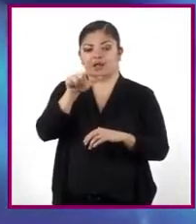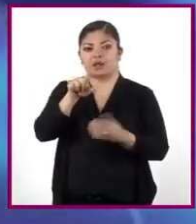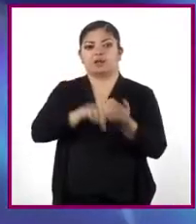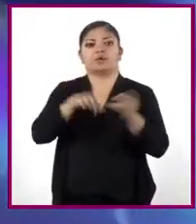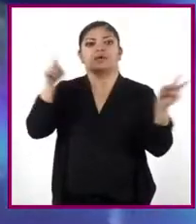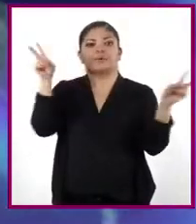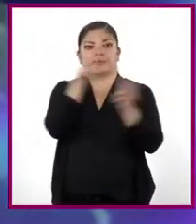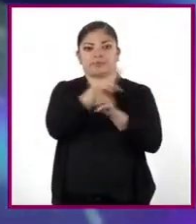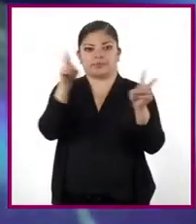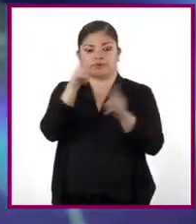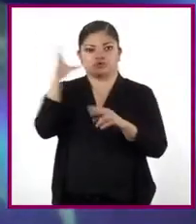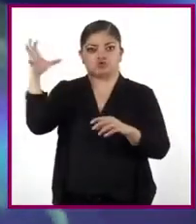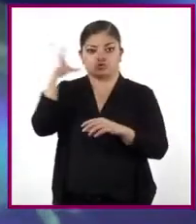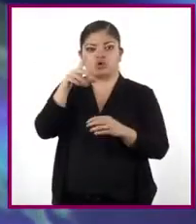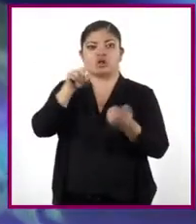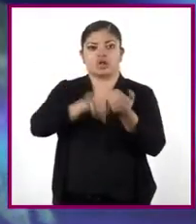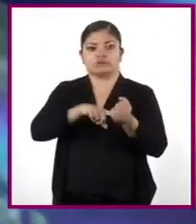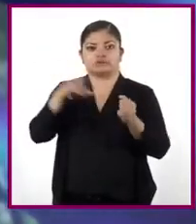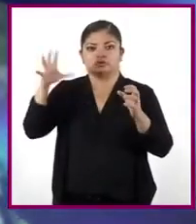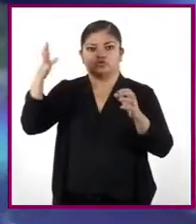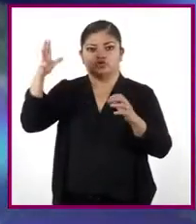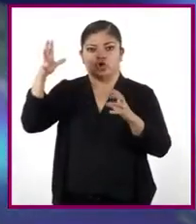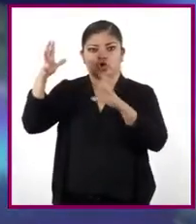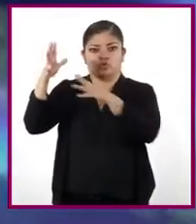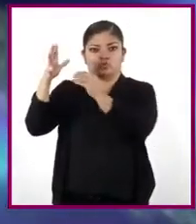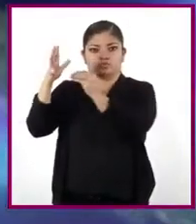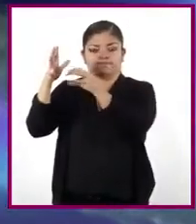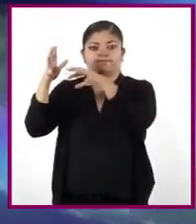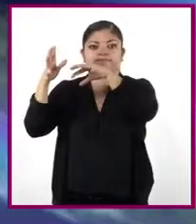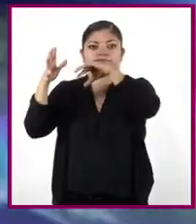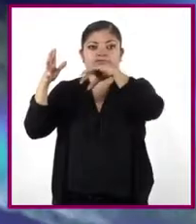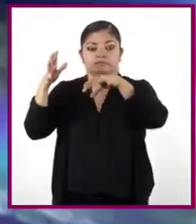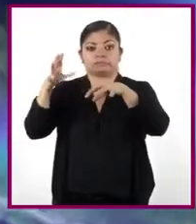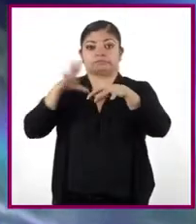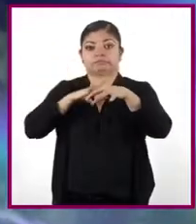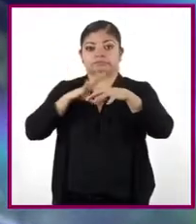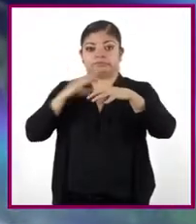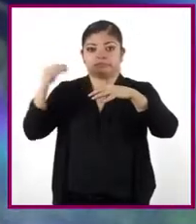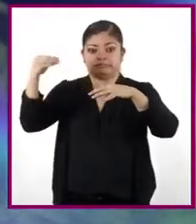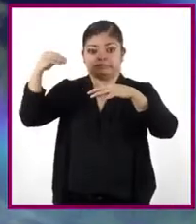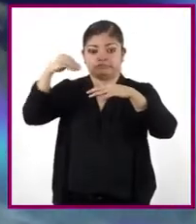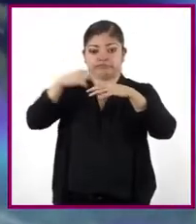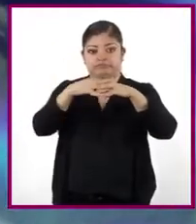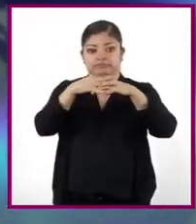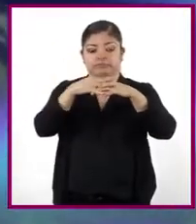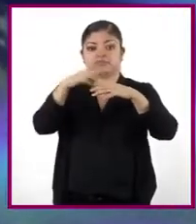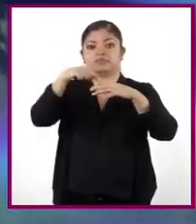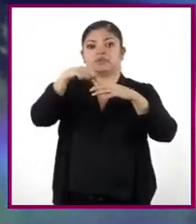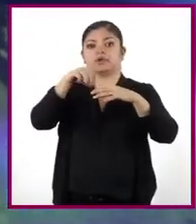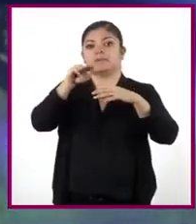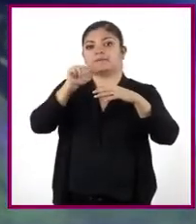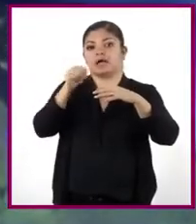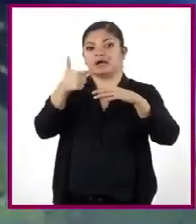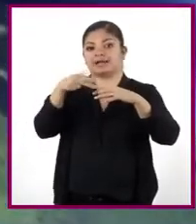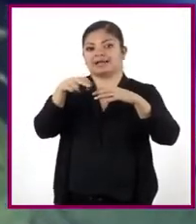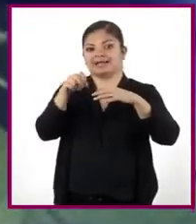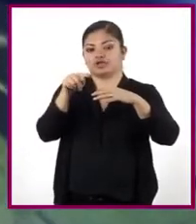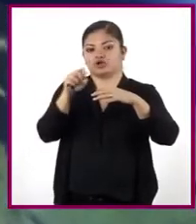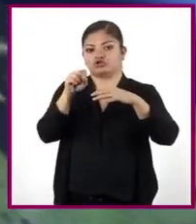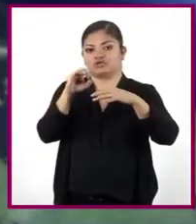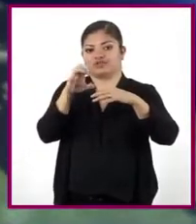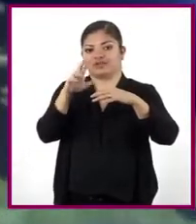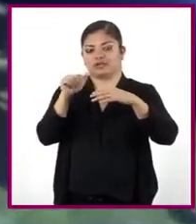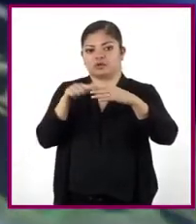producen cuando una expulsión de partículas solares cargadas choca con las moléculas de gas de la magnetosfera y provocan